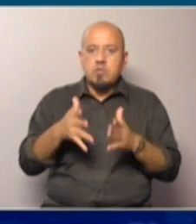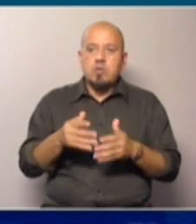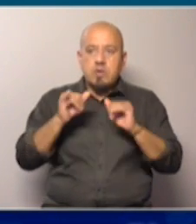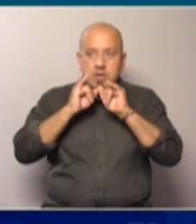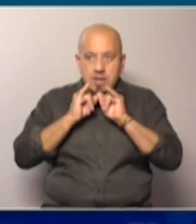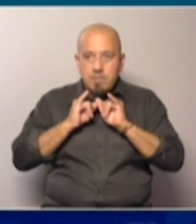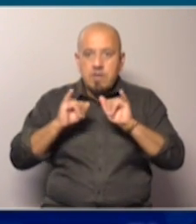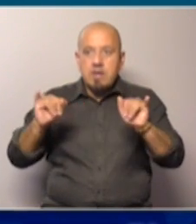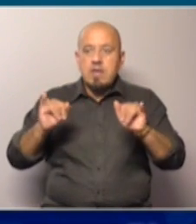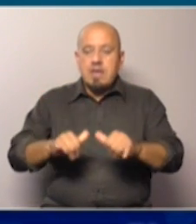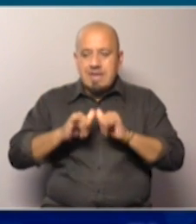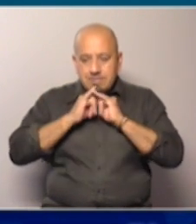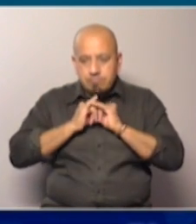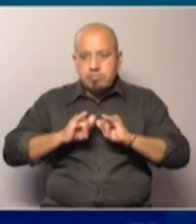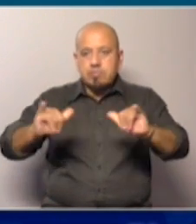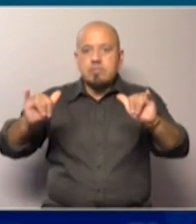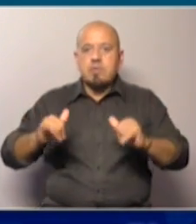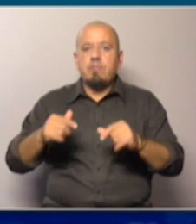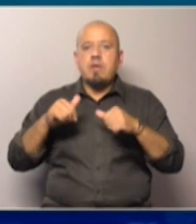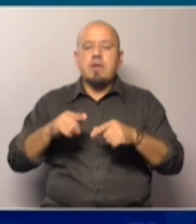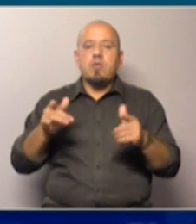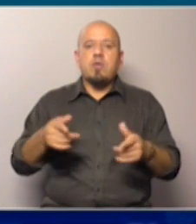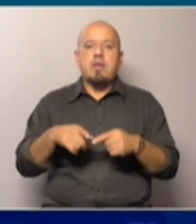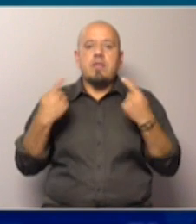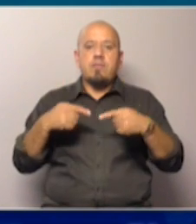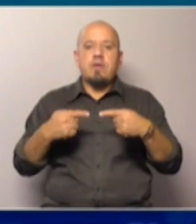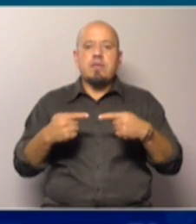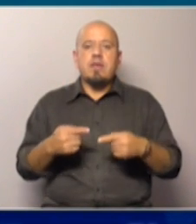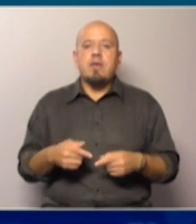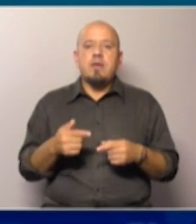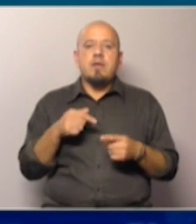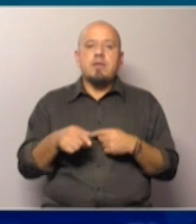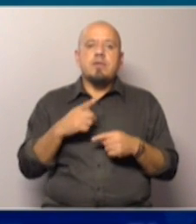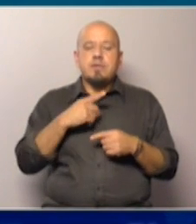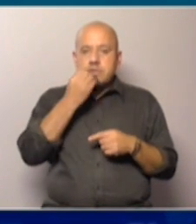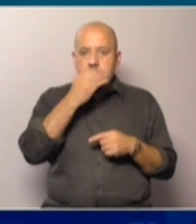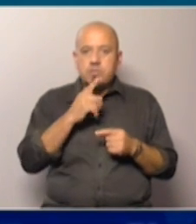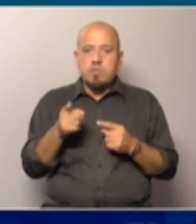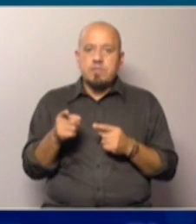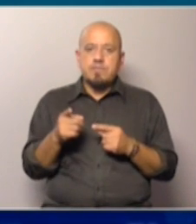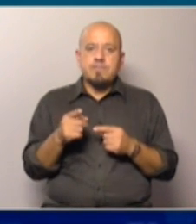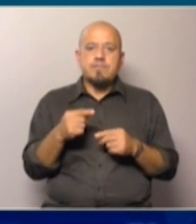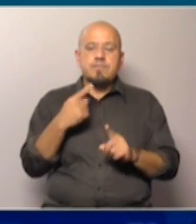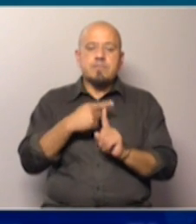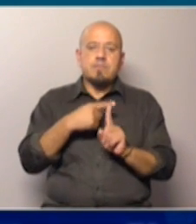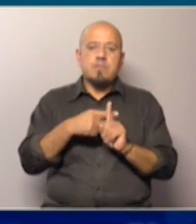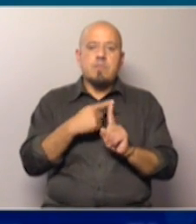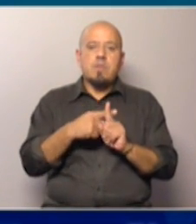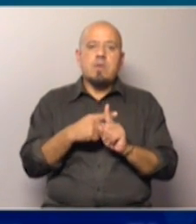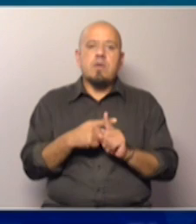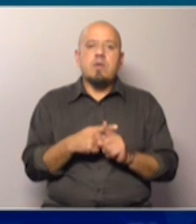campaña que vamos a armar, con toda la información y el debate que vamos a enfrentar, y que es bueno, que es positivo, ¿verdad? Lo